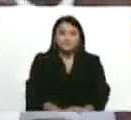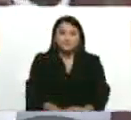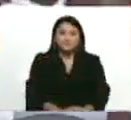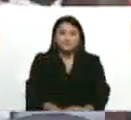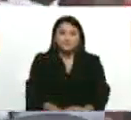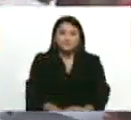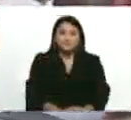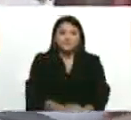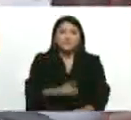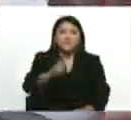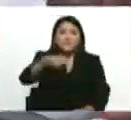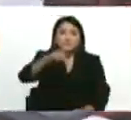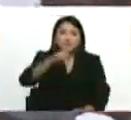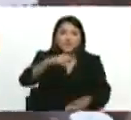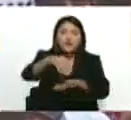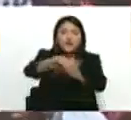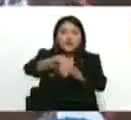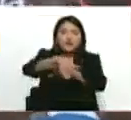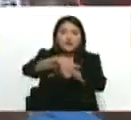caminan por su calle.